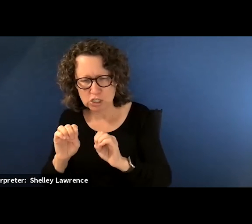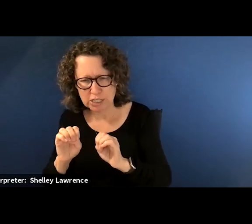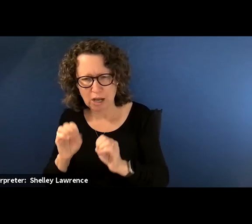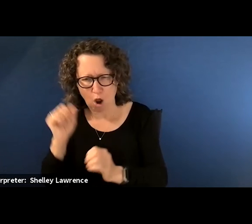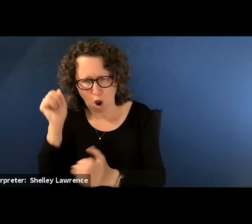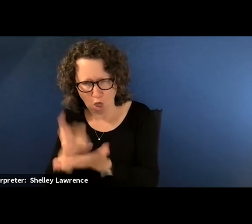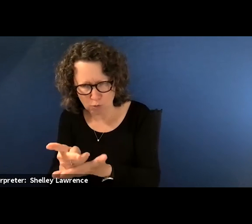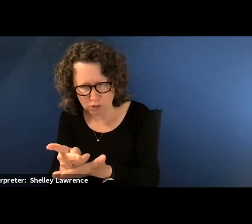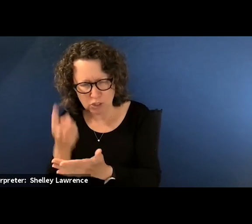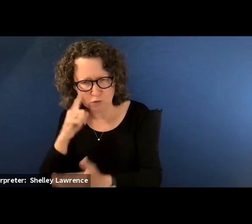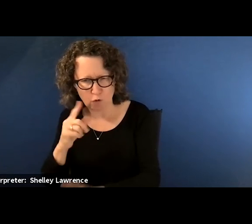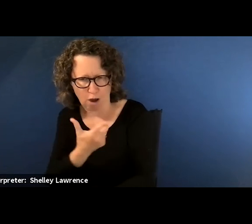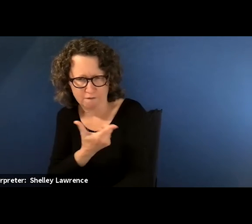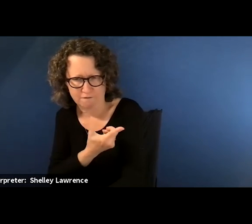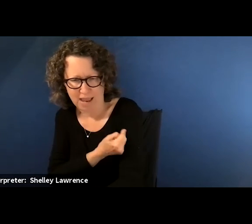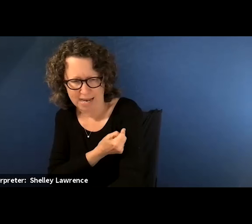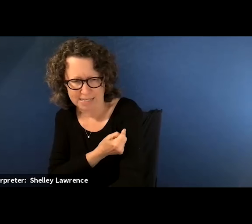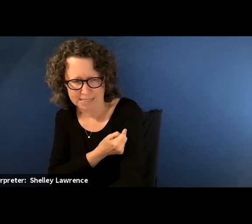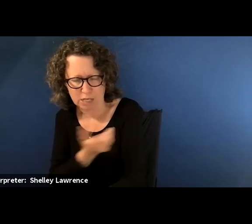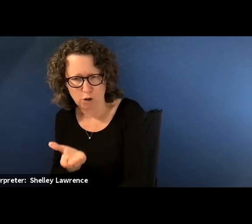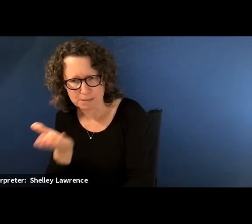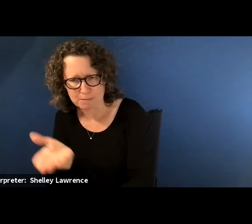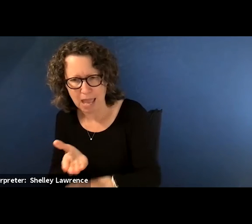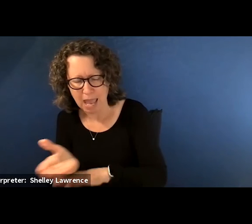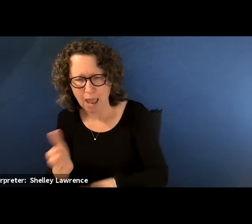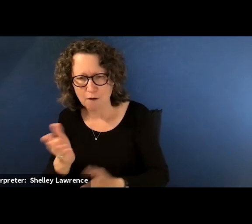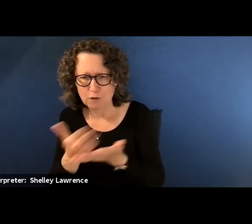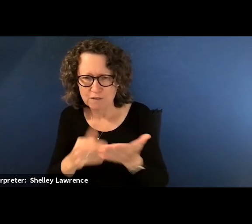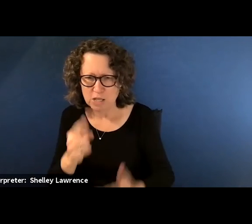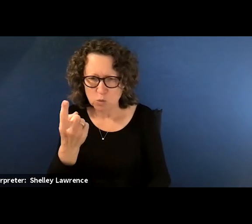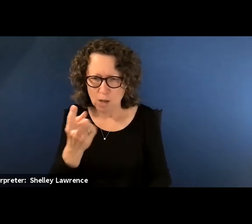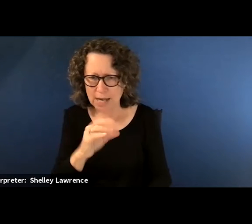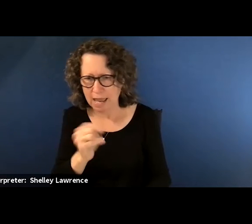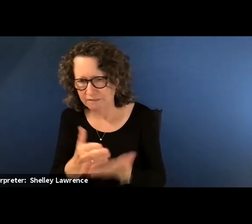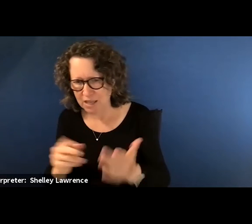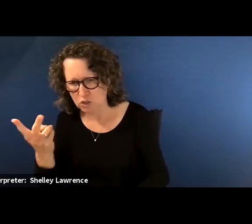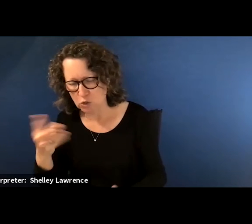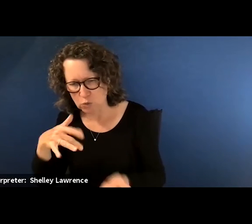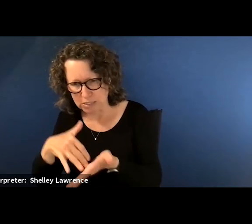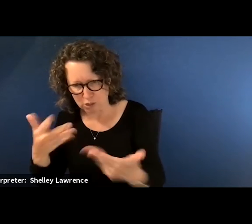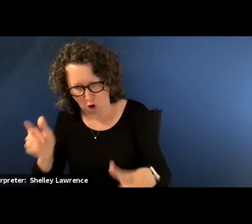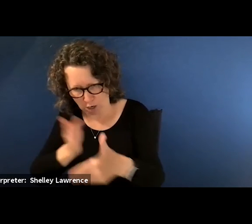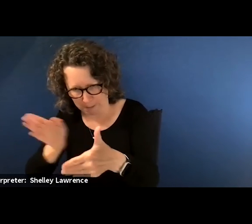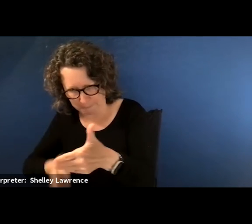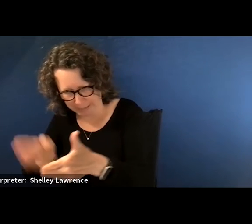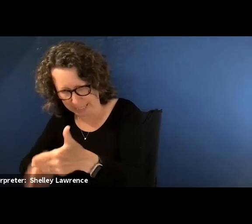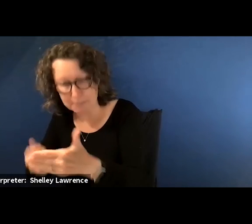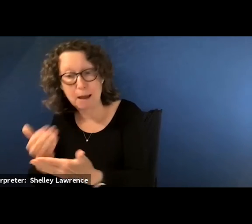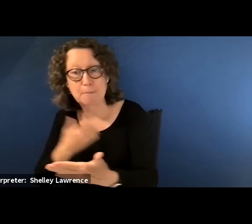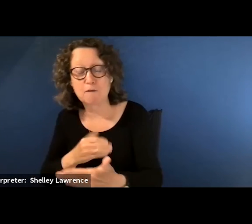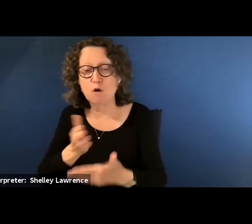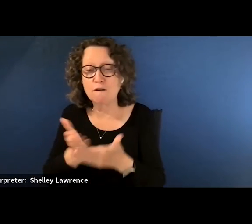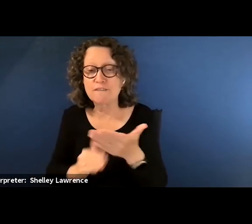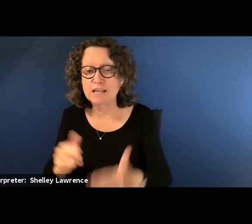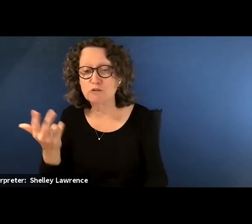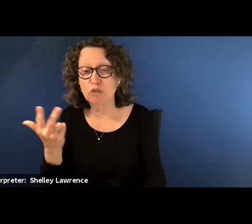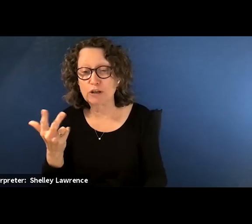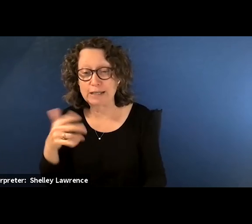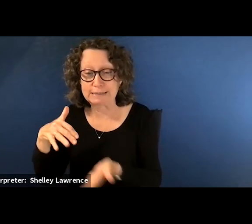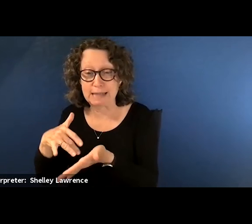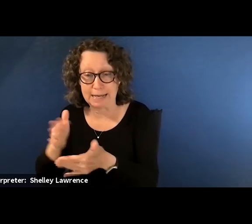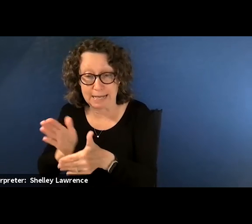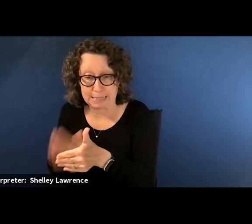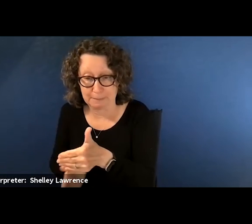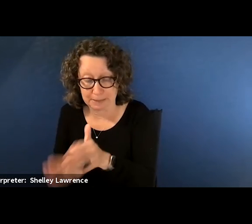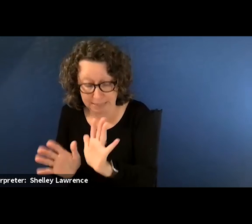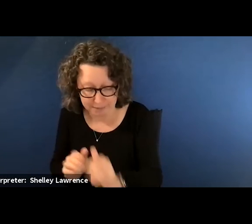está, tenemos el uso de autorizado. Perdón, la intérprete no escucha bien a esta persona. Tiene muy mal audio. Pero antes del